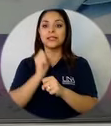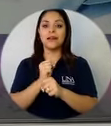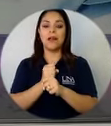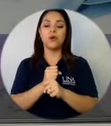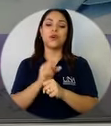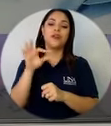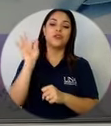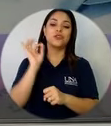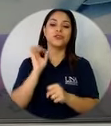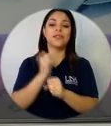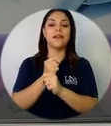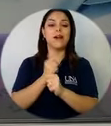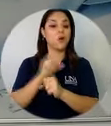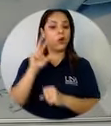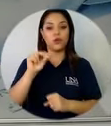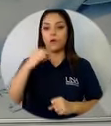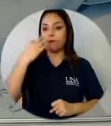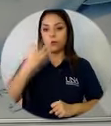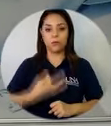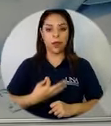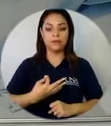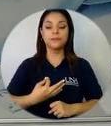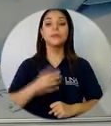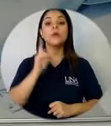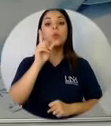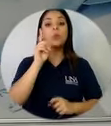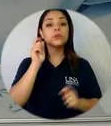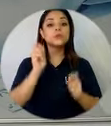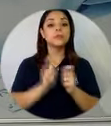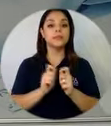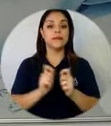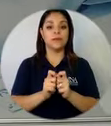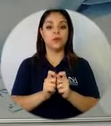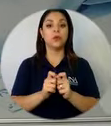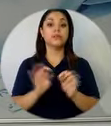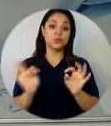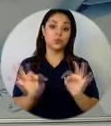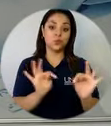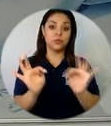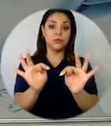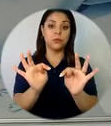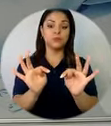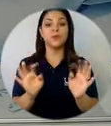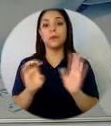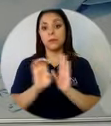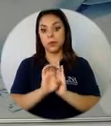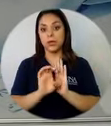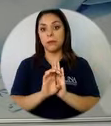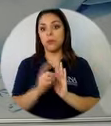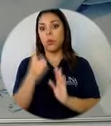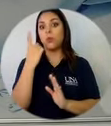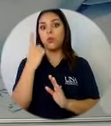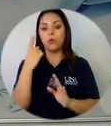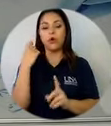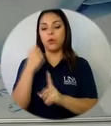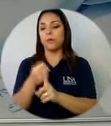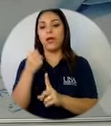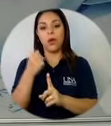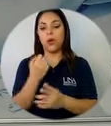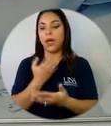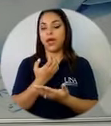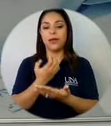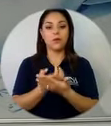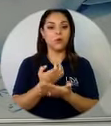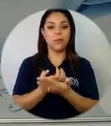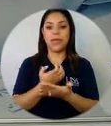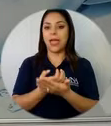incorporan a trabajos del sector informal. Y un caso específico que es muy importante es el caso del sector turismo. Estamos hablando de uno